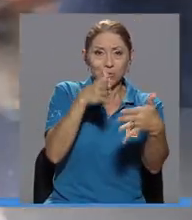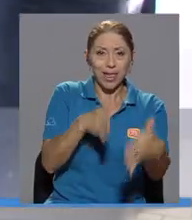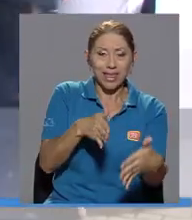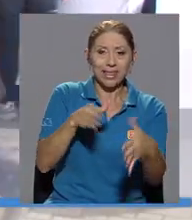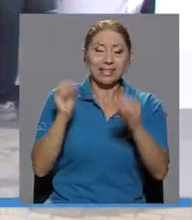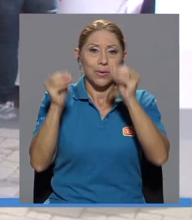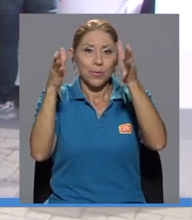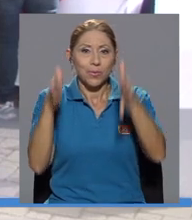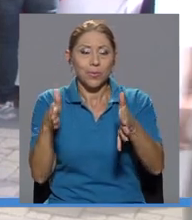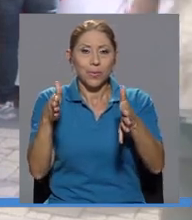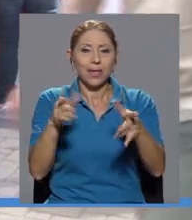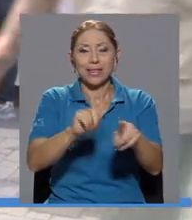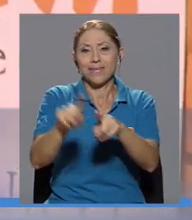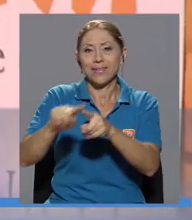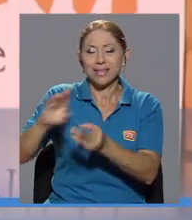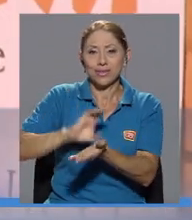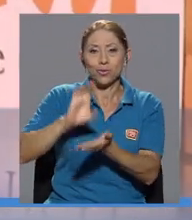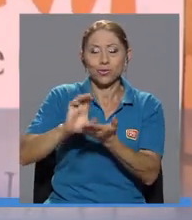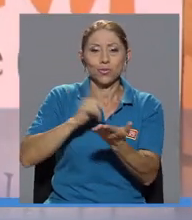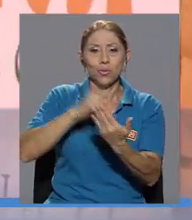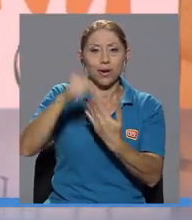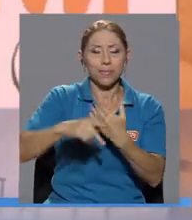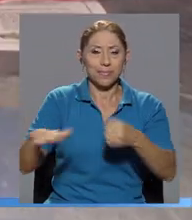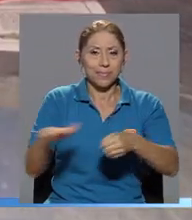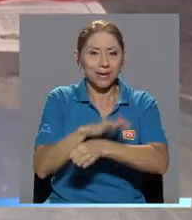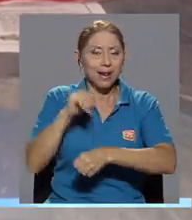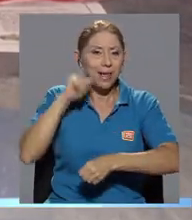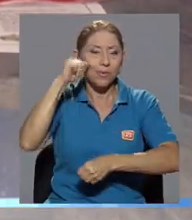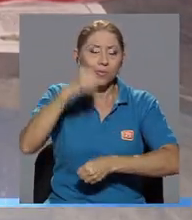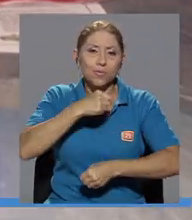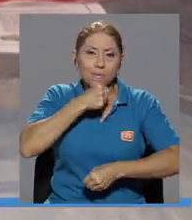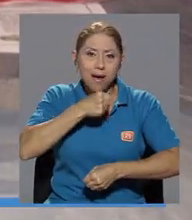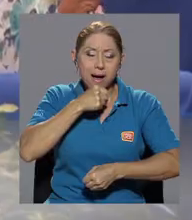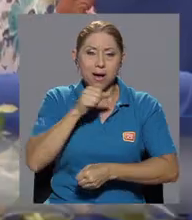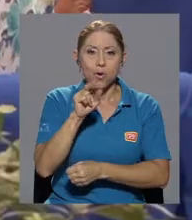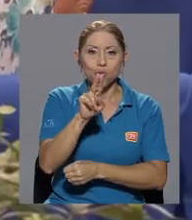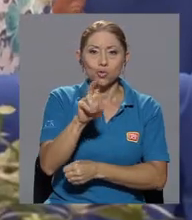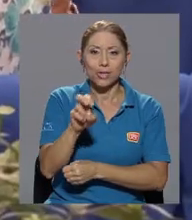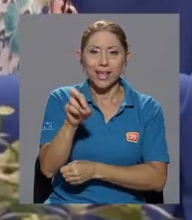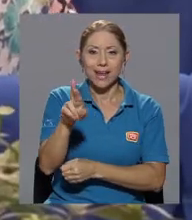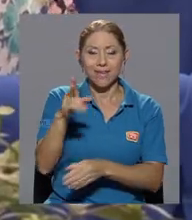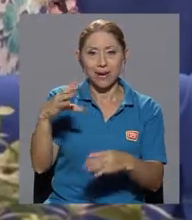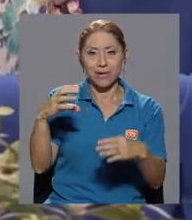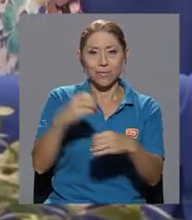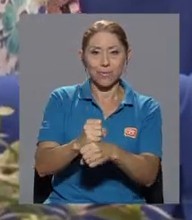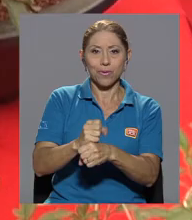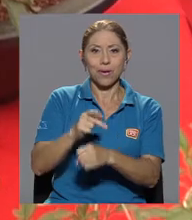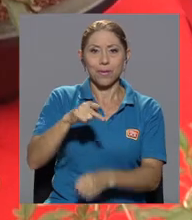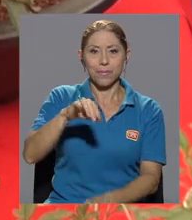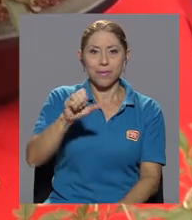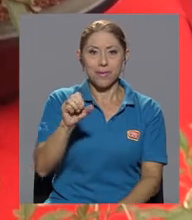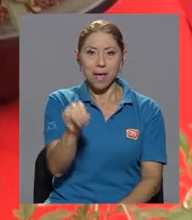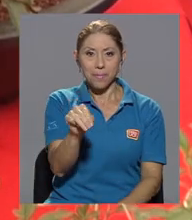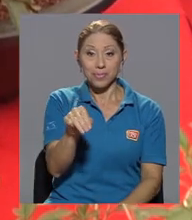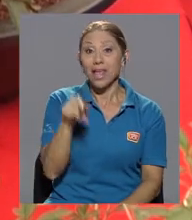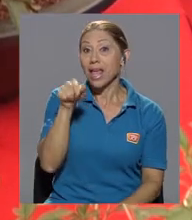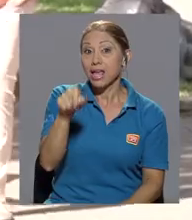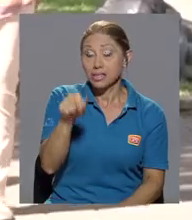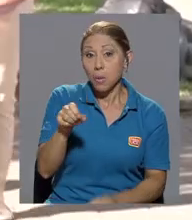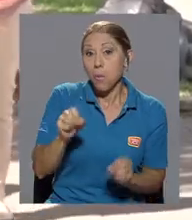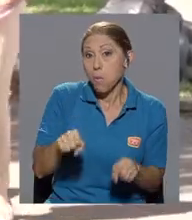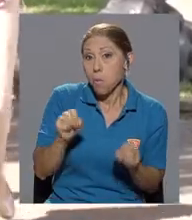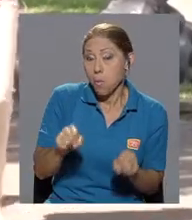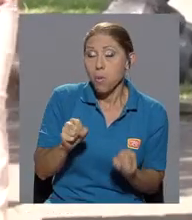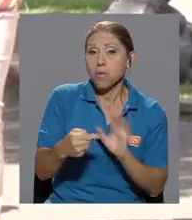de los diferentes cursos que oferta el Programa Integral de Adulto Mayor de la UCR, PIAM. Oportunidad clave para mostrar los